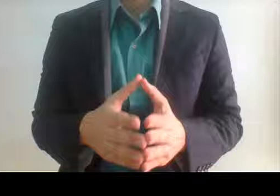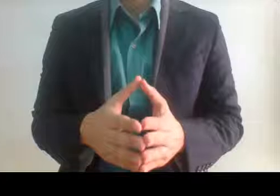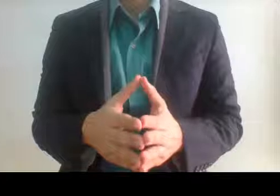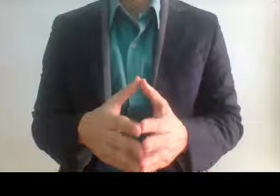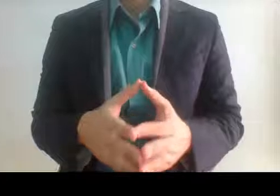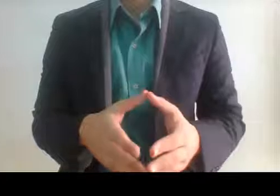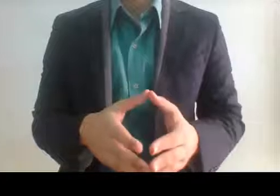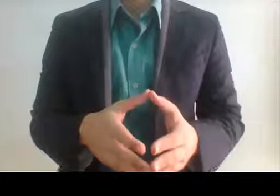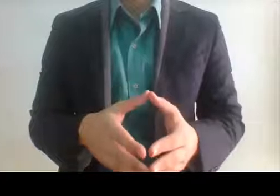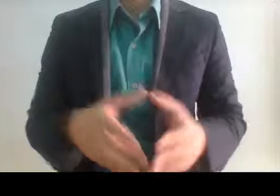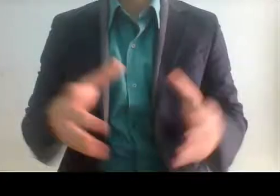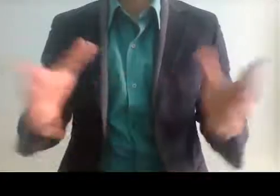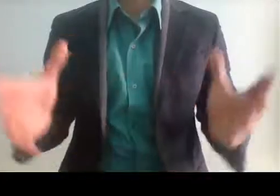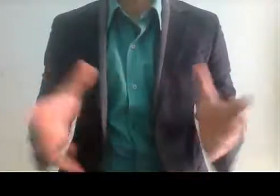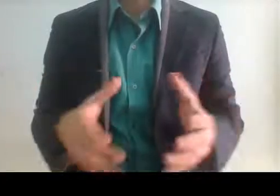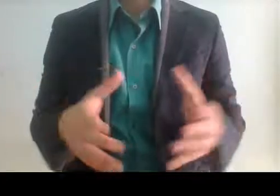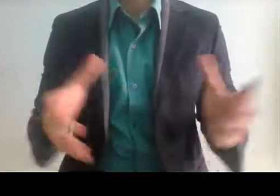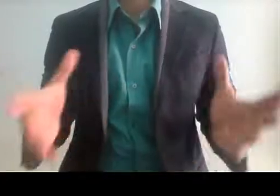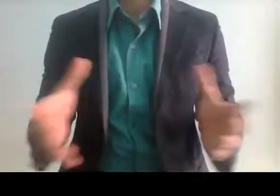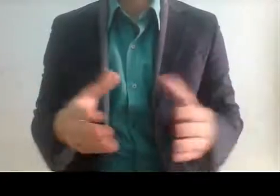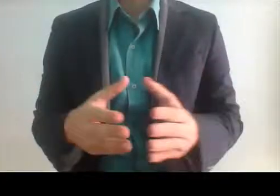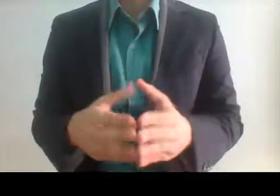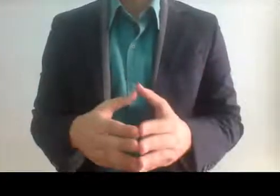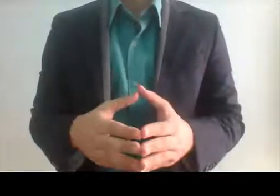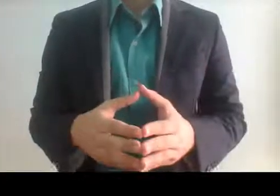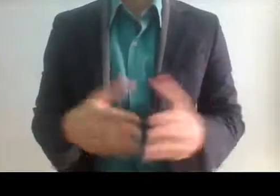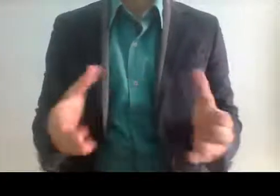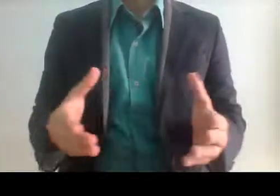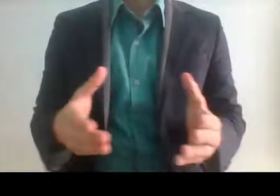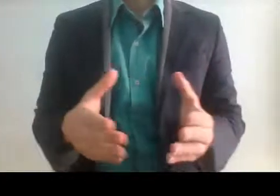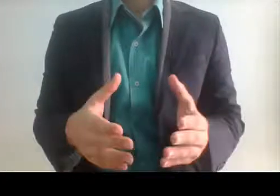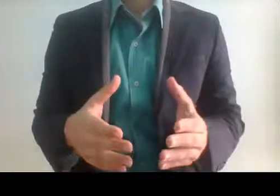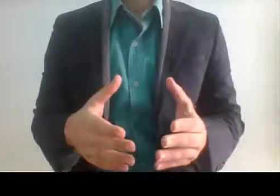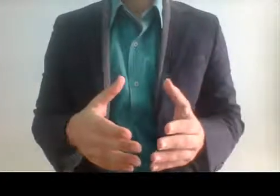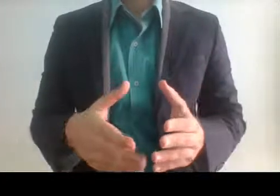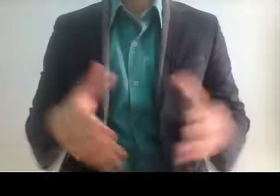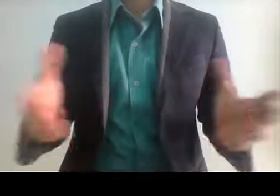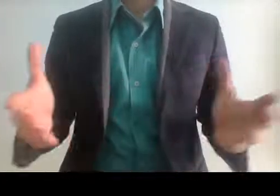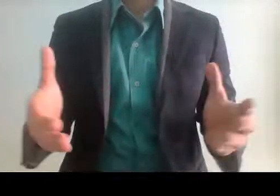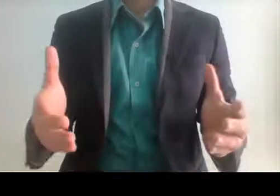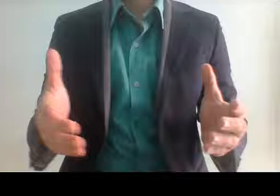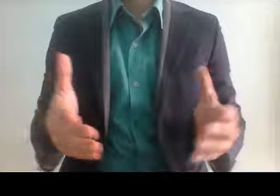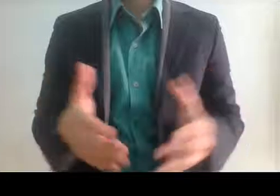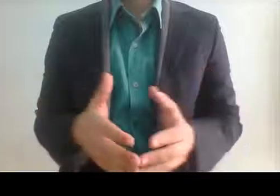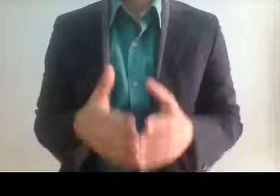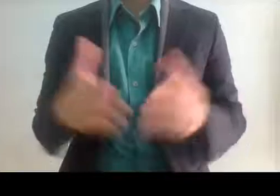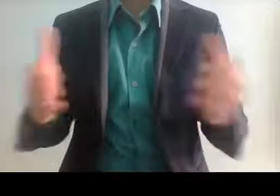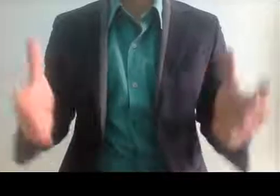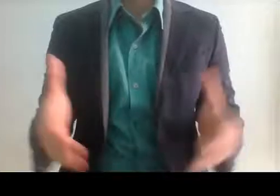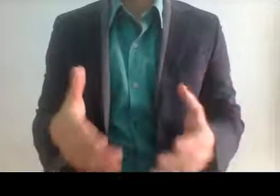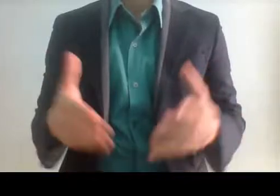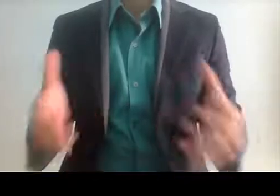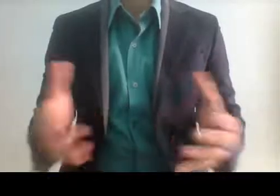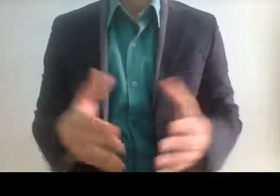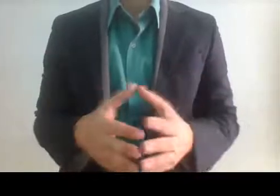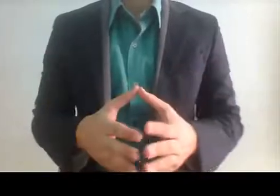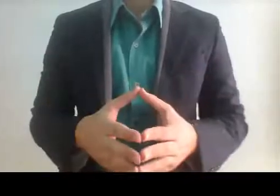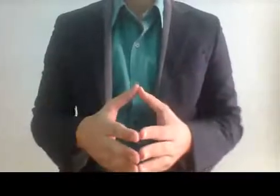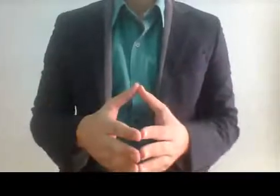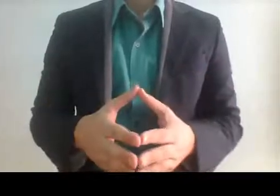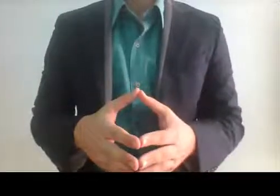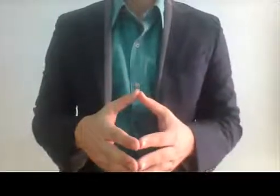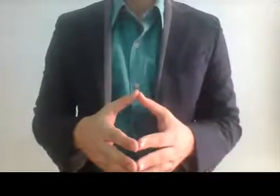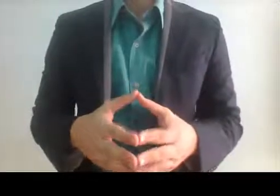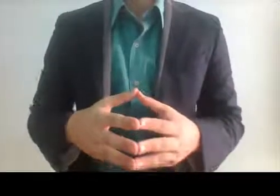presunta sustancia ilegal, la cual era cocaína, según lo que se menciona. Y bueno, creo que la Guardia Nacional está haciendo un excelente